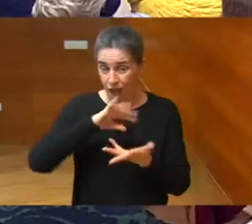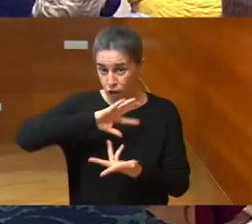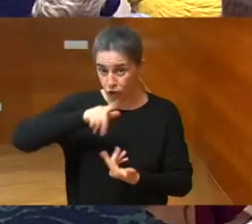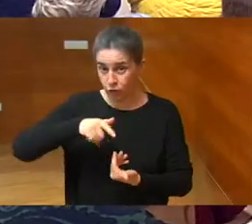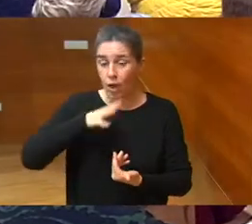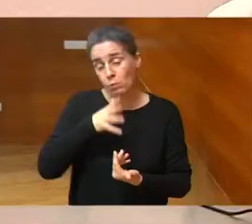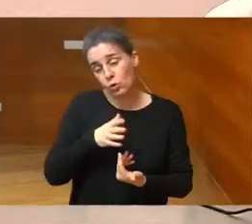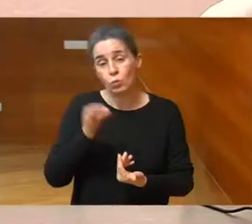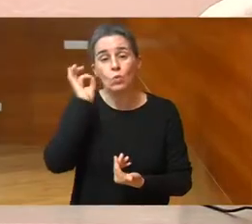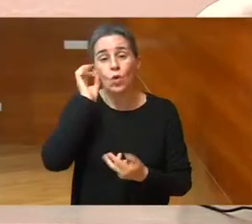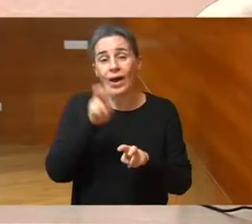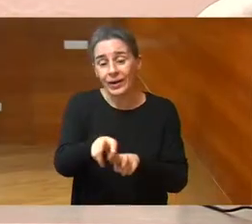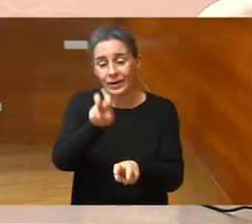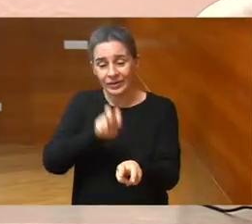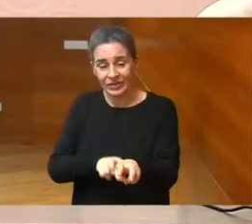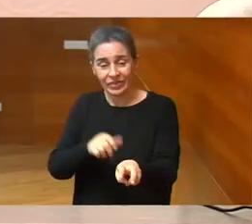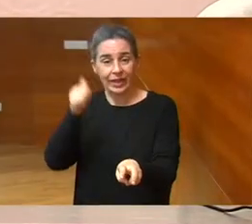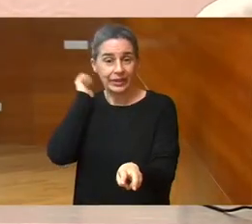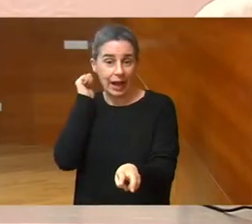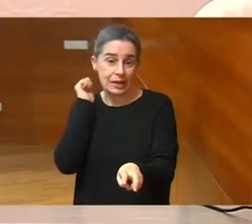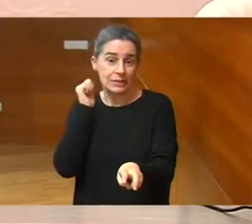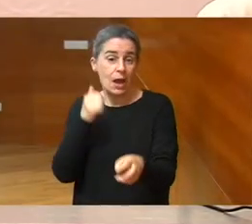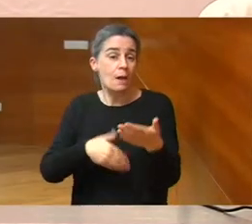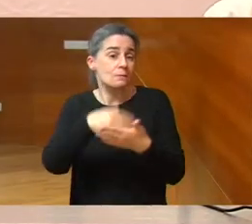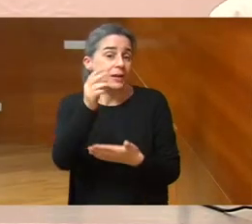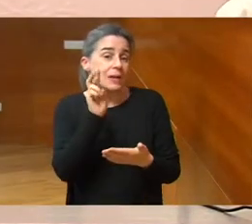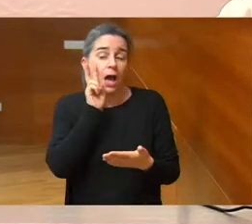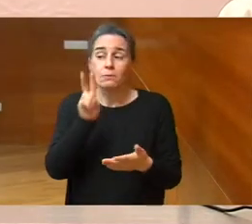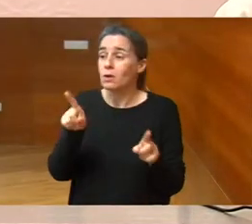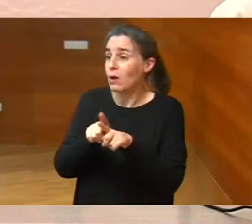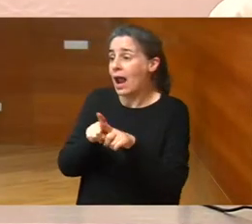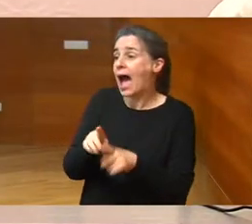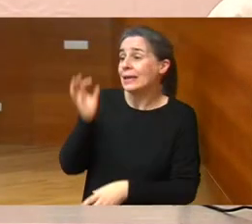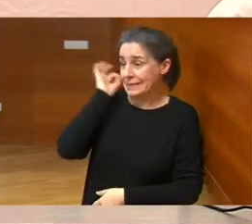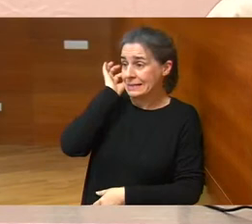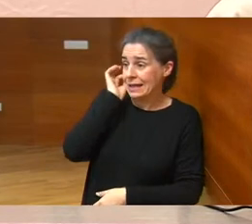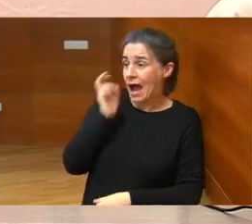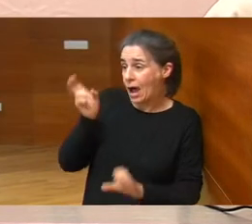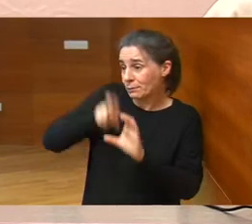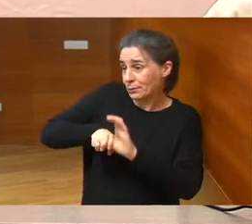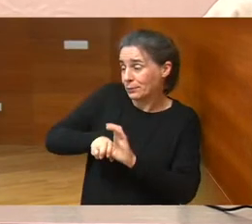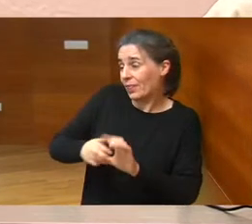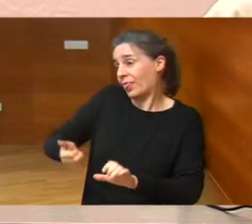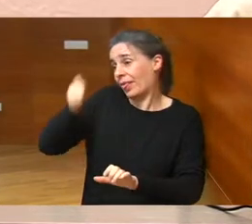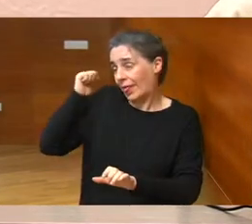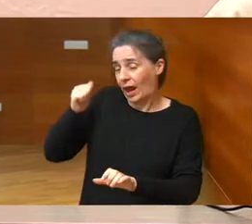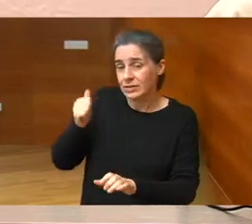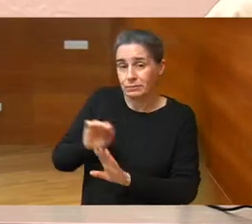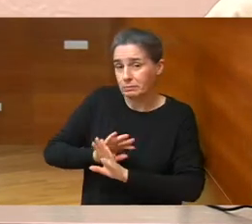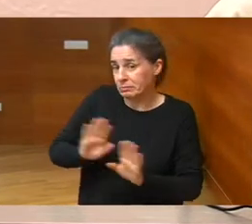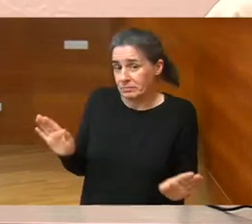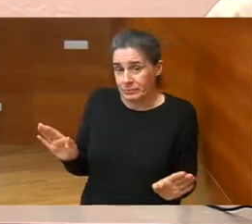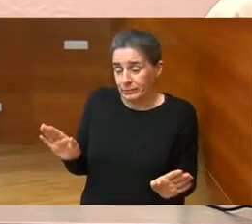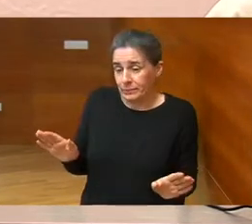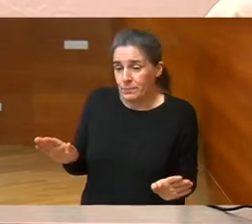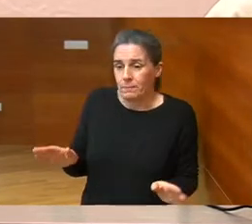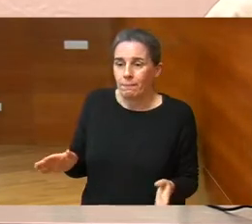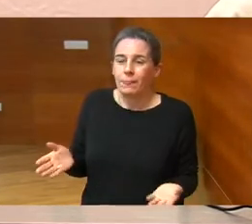Ay pues va a ir con una chica pero no Entonces eso que te digo que no